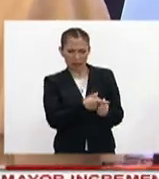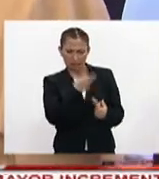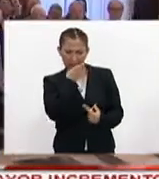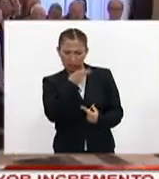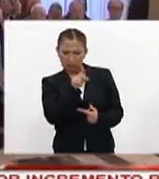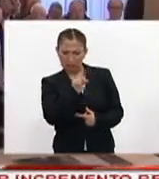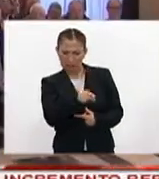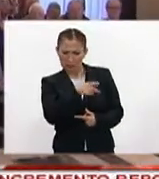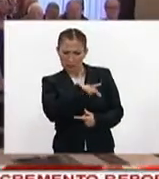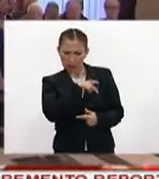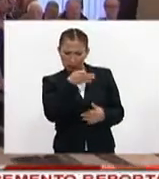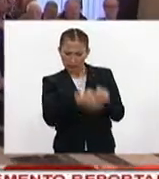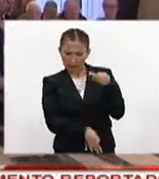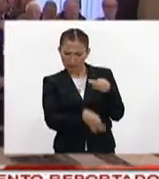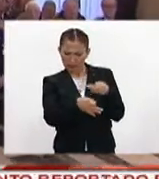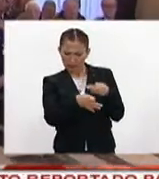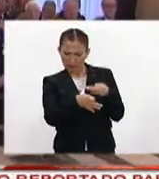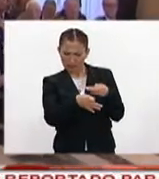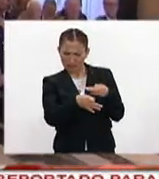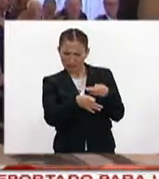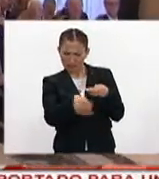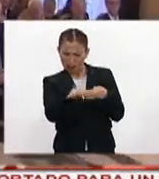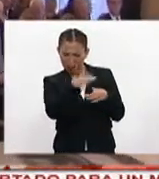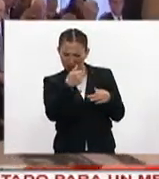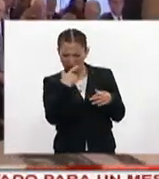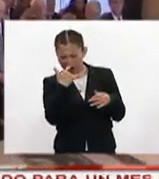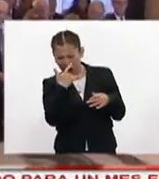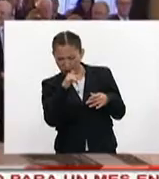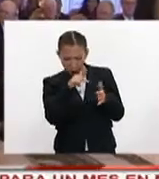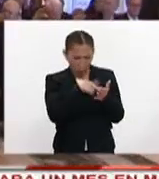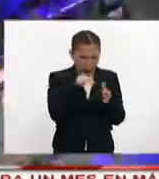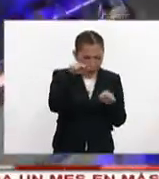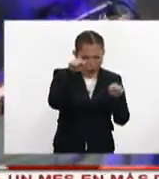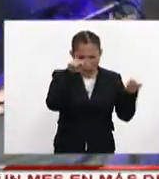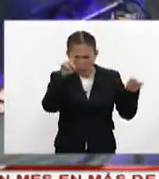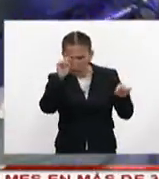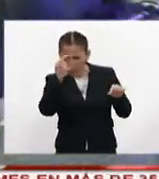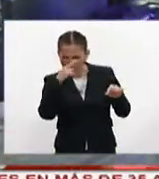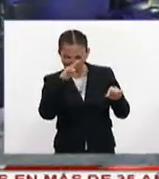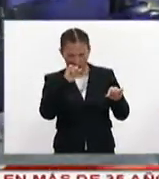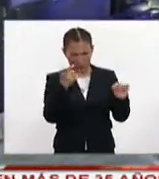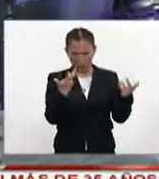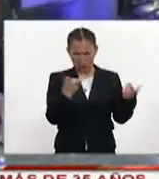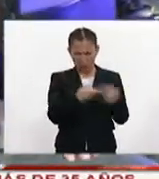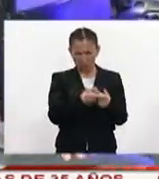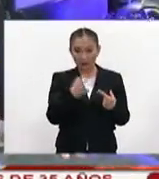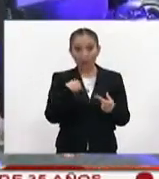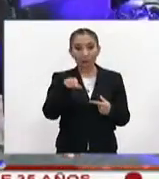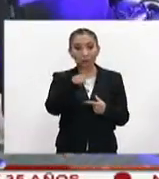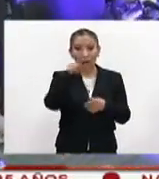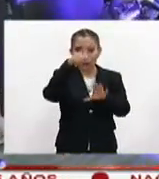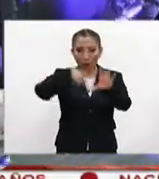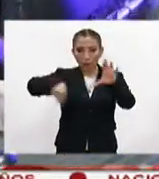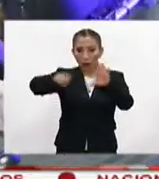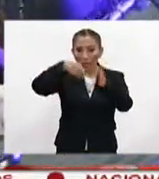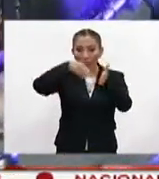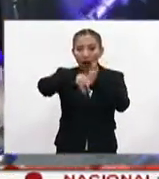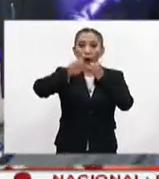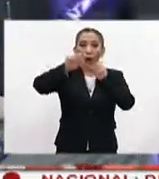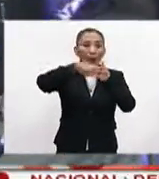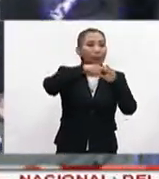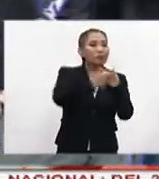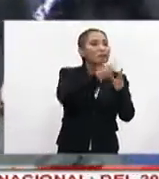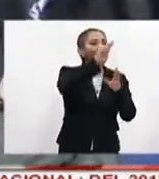predice su propio fin, predice singularidades, lugares en donde la teoría falla, por ejemplo en el centro de un agujero negro o al origen del